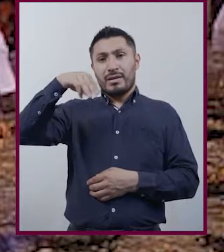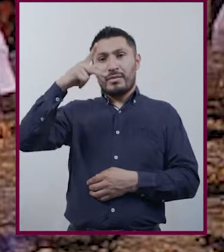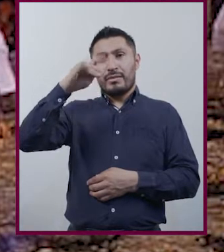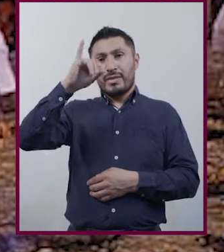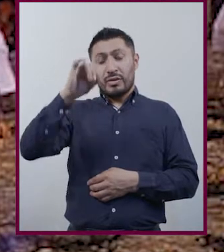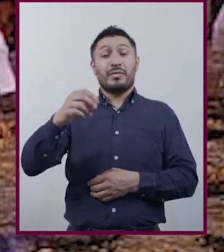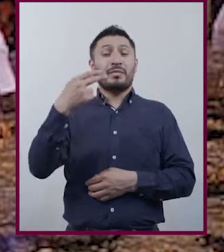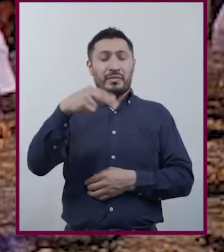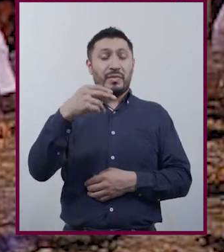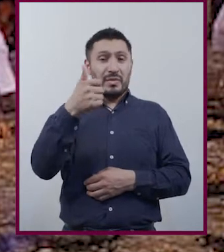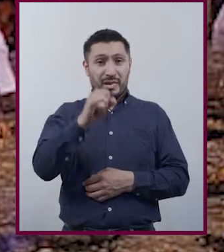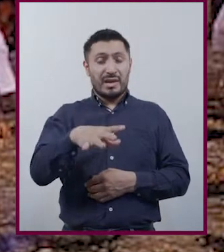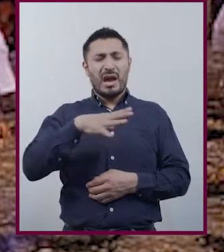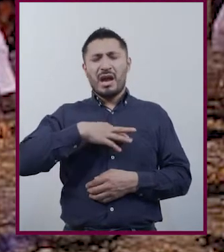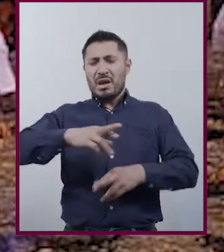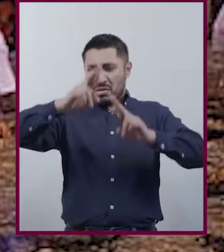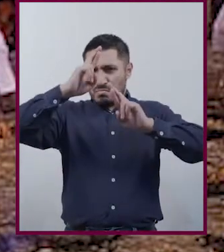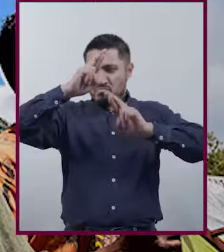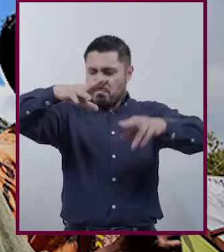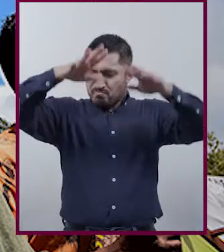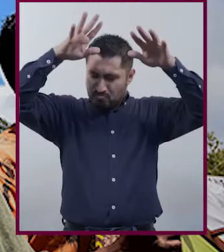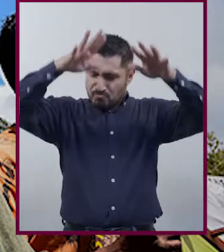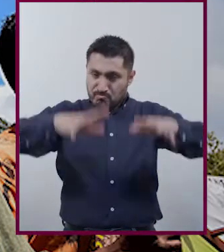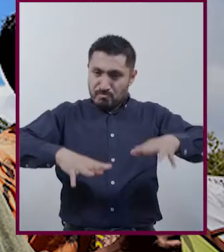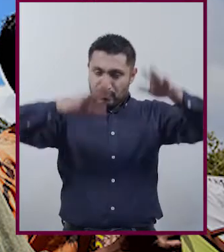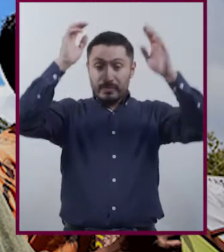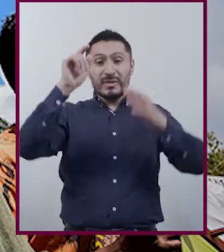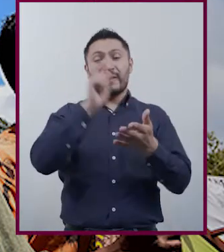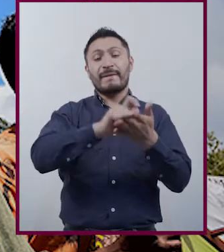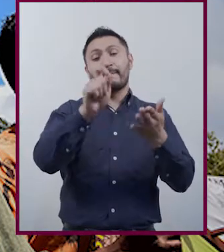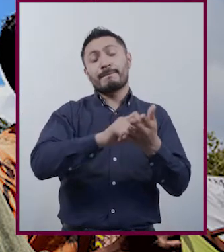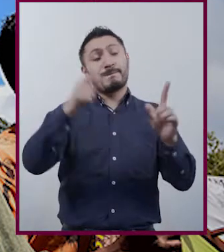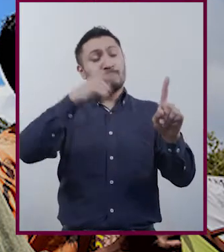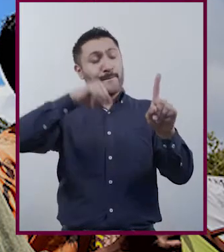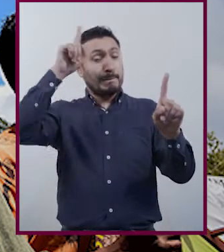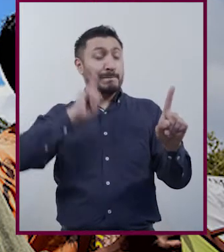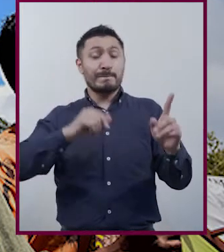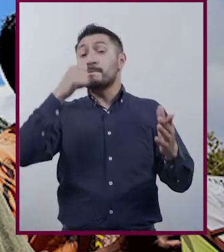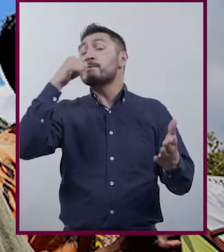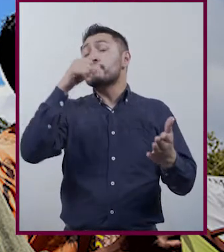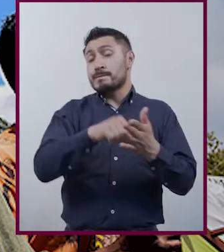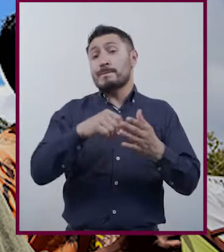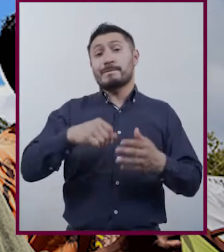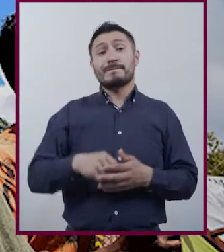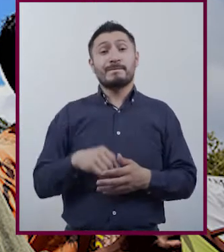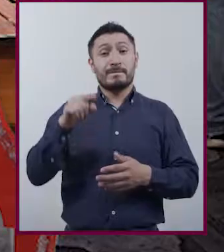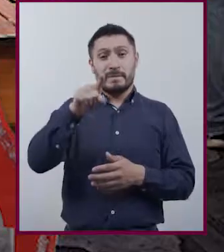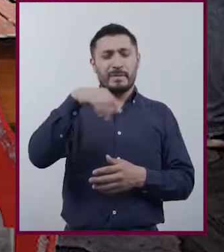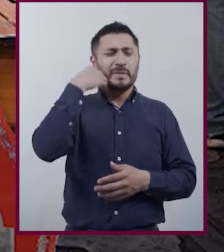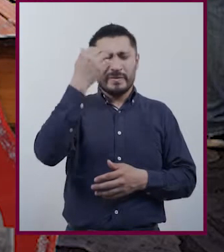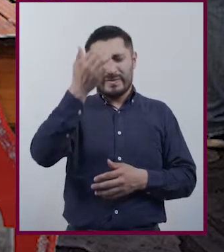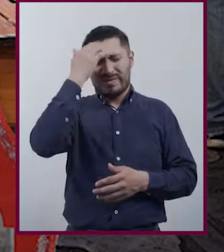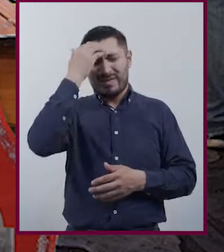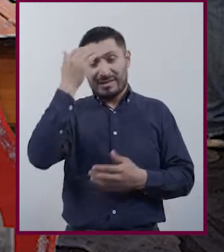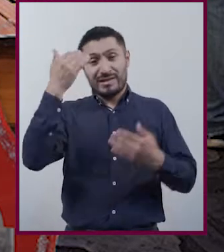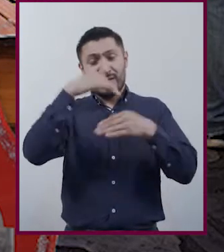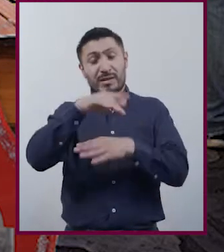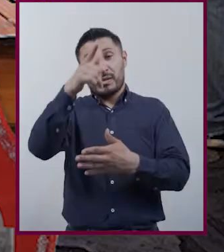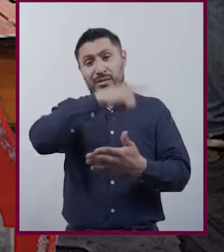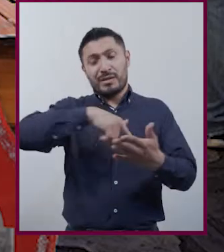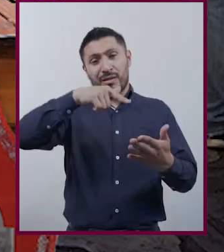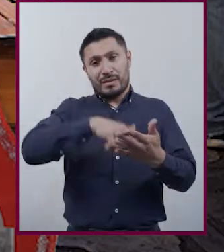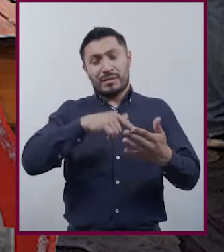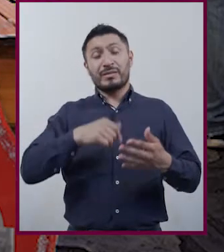llama el santo y le tienen una gran devoción, escribió Castellanos en una carta. Si quieres saber más sobre esta zona